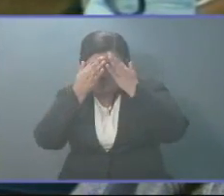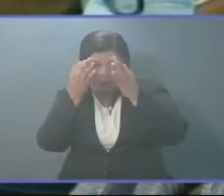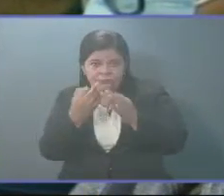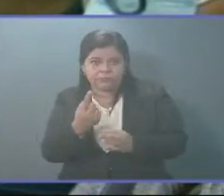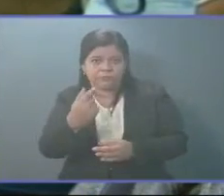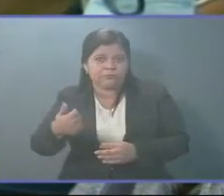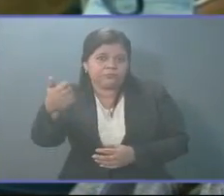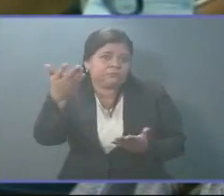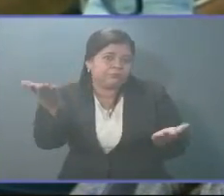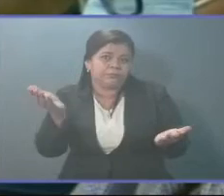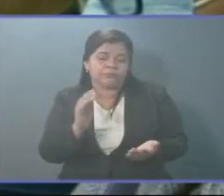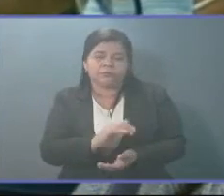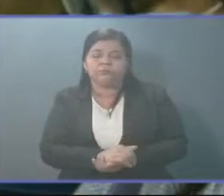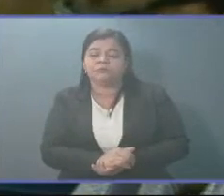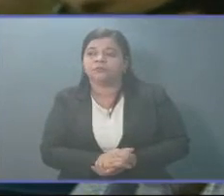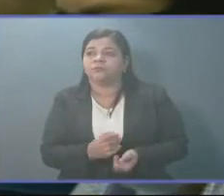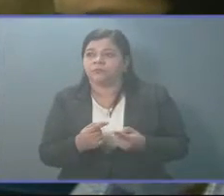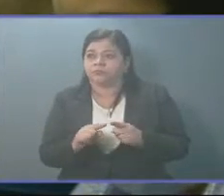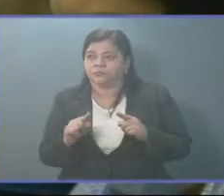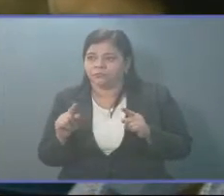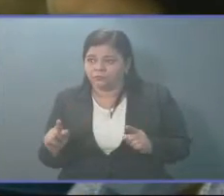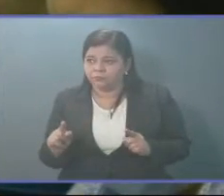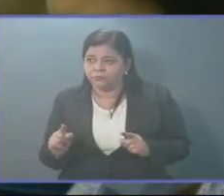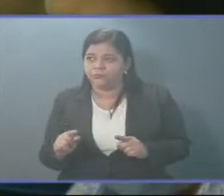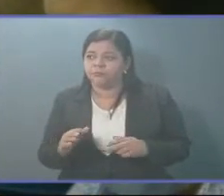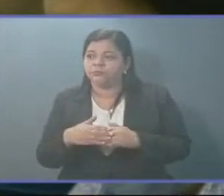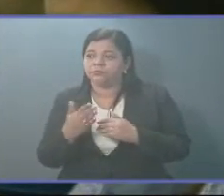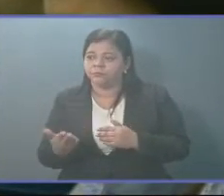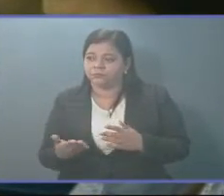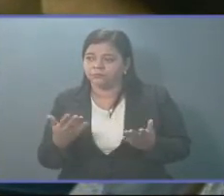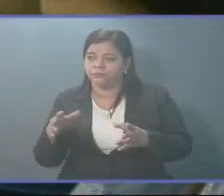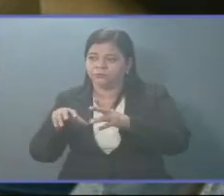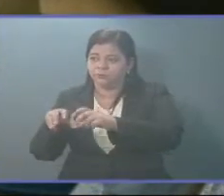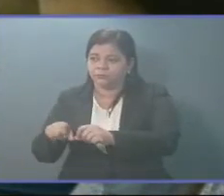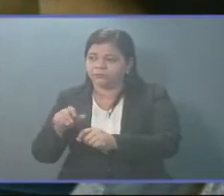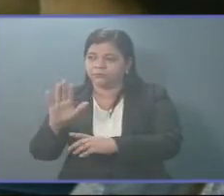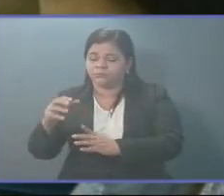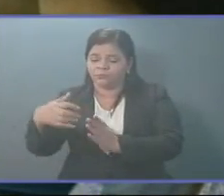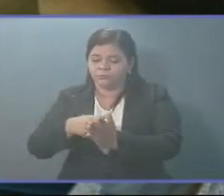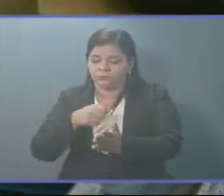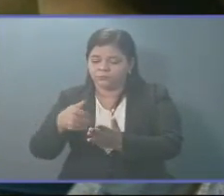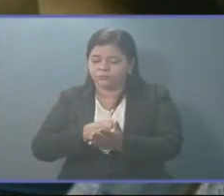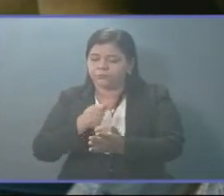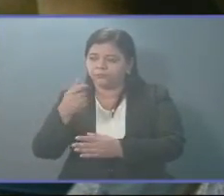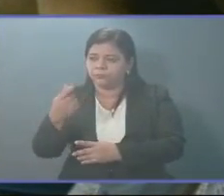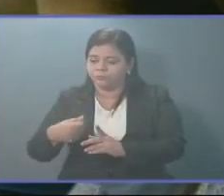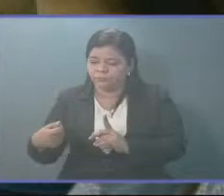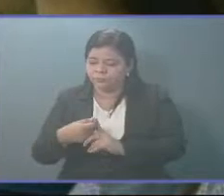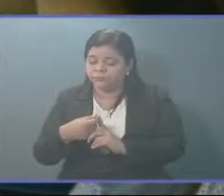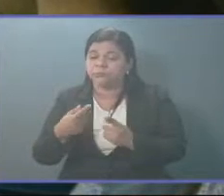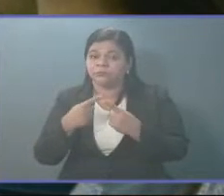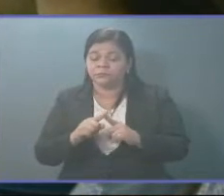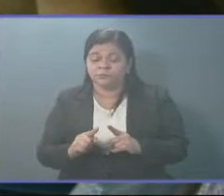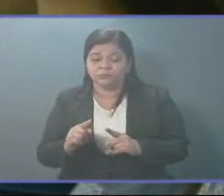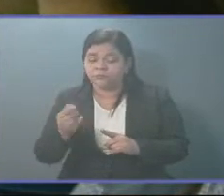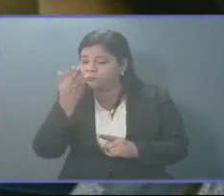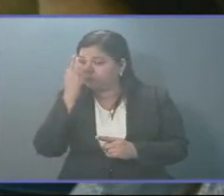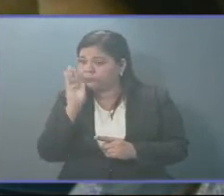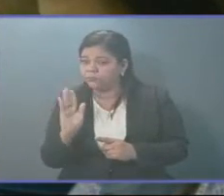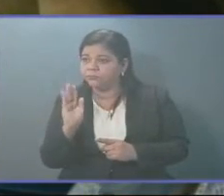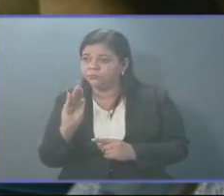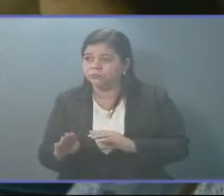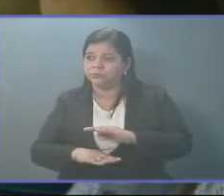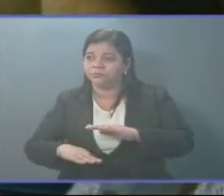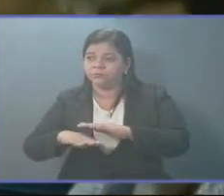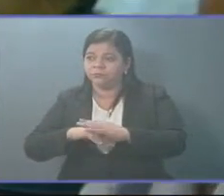titulares, ¿verdad? Y se hagan embargos en sus salarios sin tomar en cuenta los parámetros que